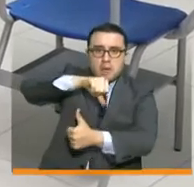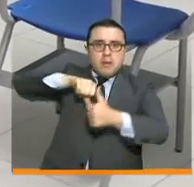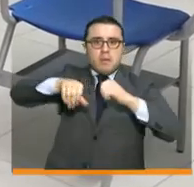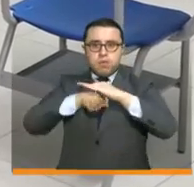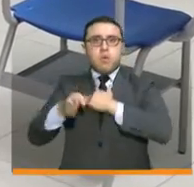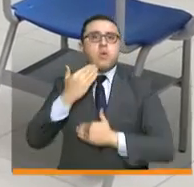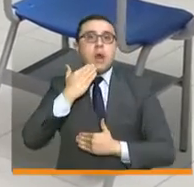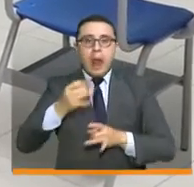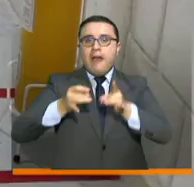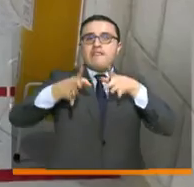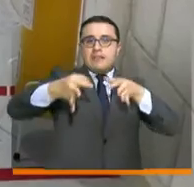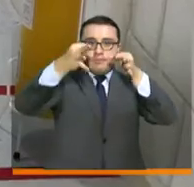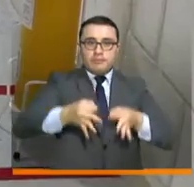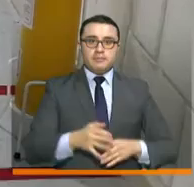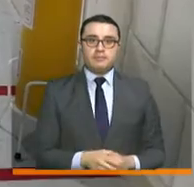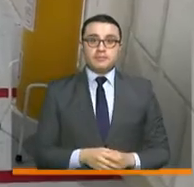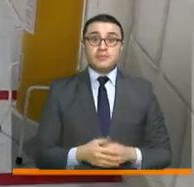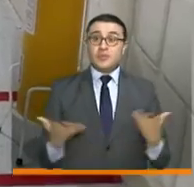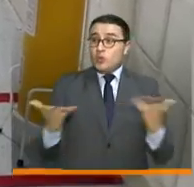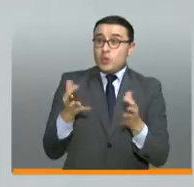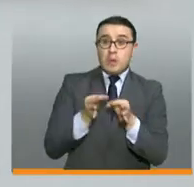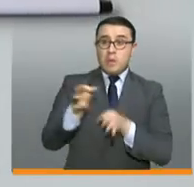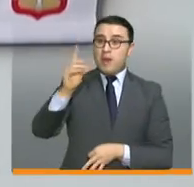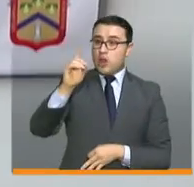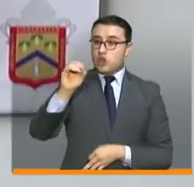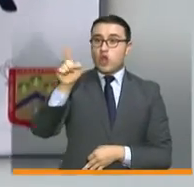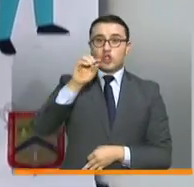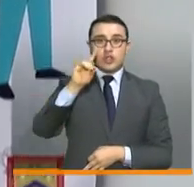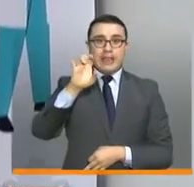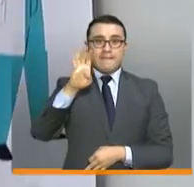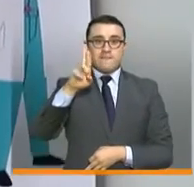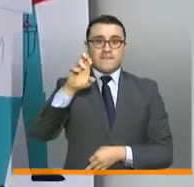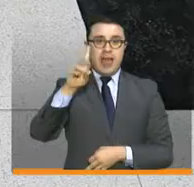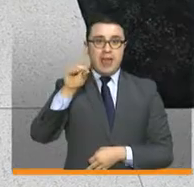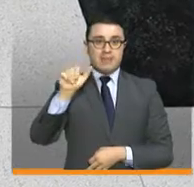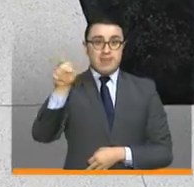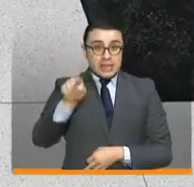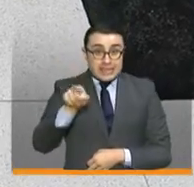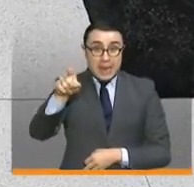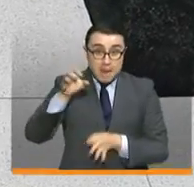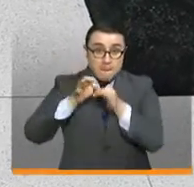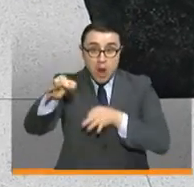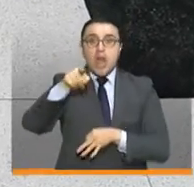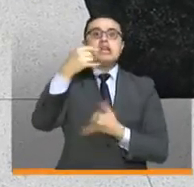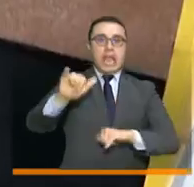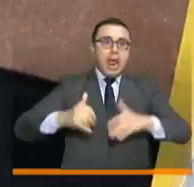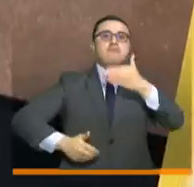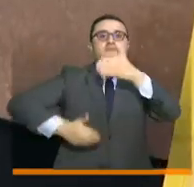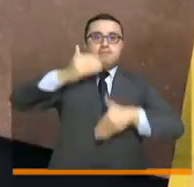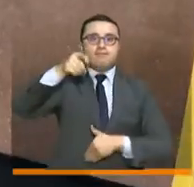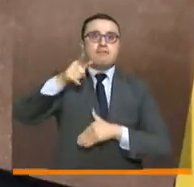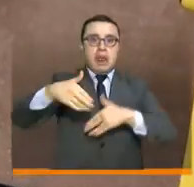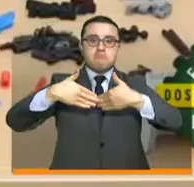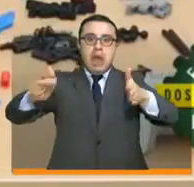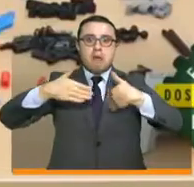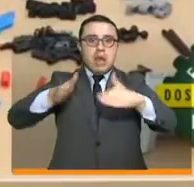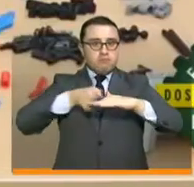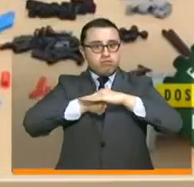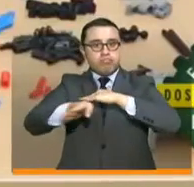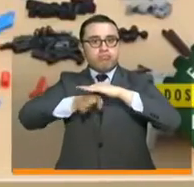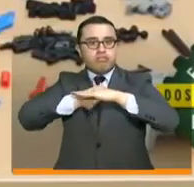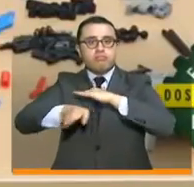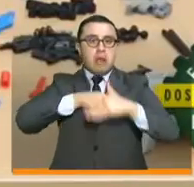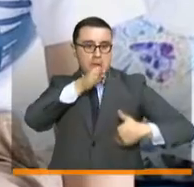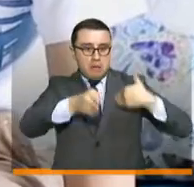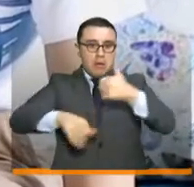Es así como en Dos Quebradas comienza la implementación de los protocolos de bioseguridad para iniciar el piloto de retorno con alternancia, teniendo en